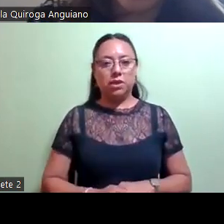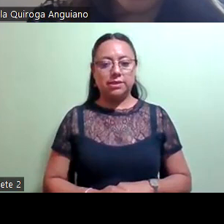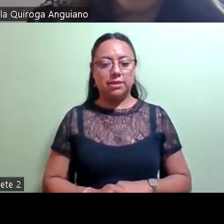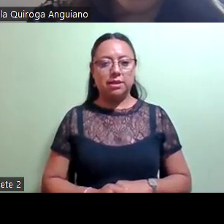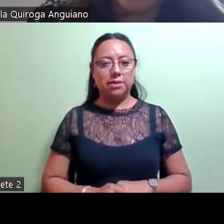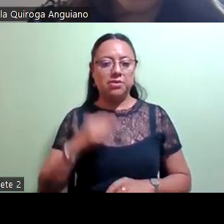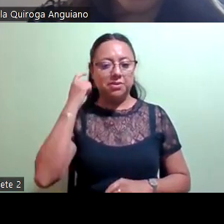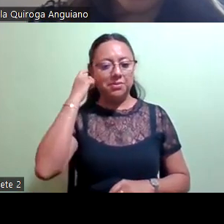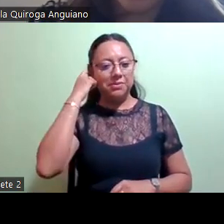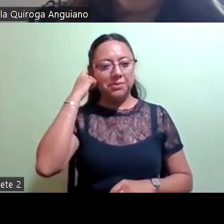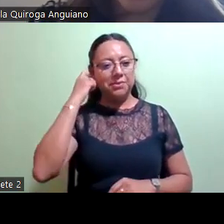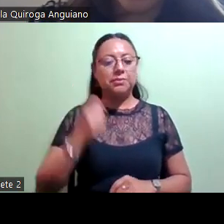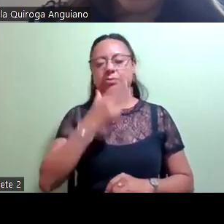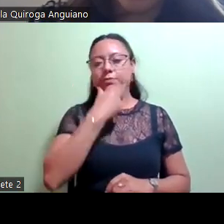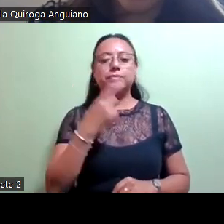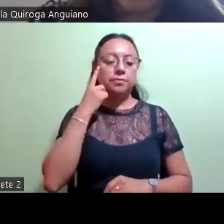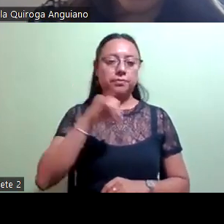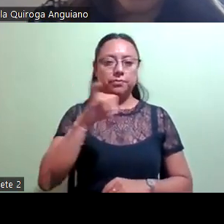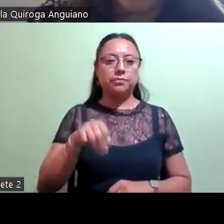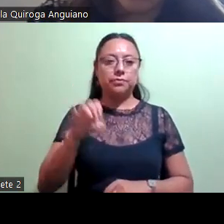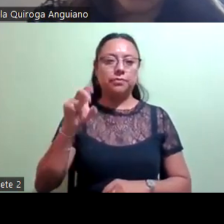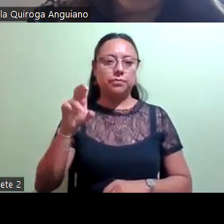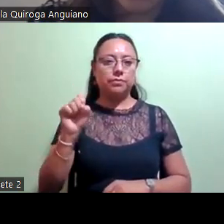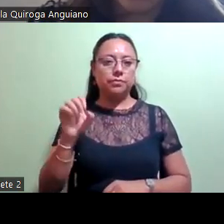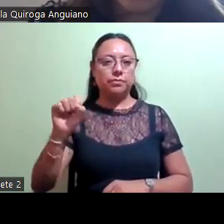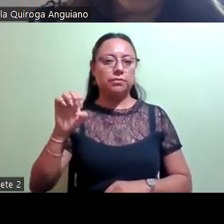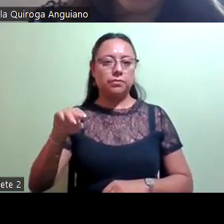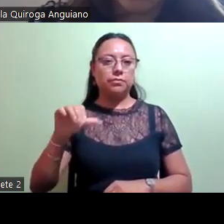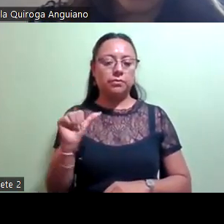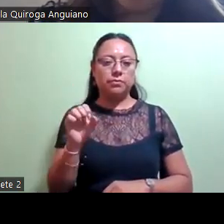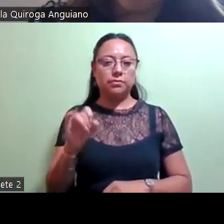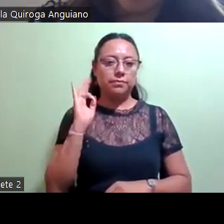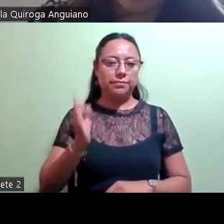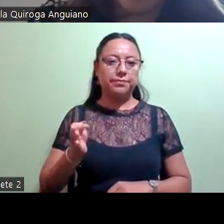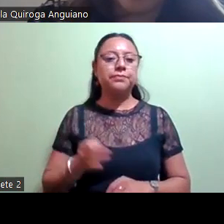la votación. Diputado Jesús Esma Suárez. Sesma, a favor.